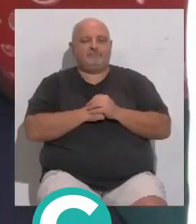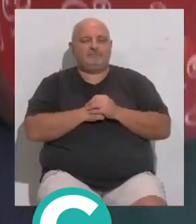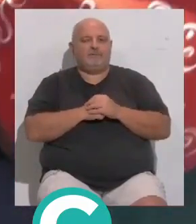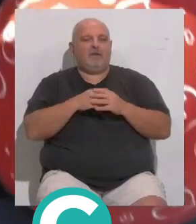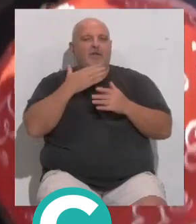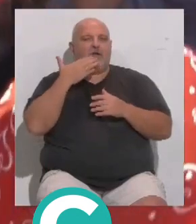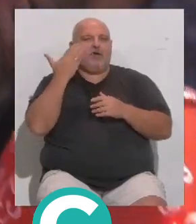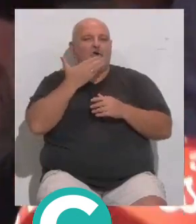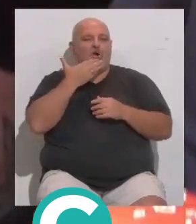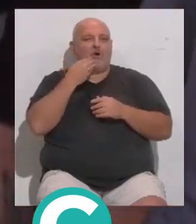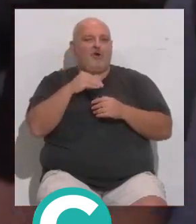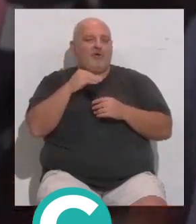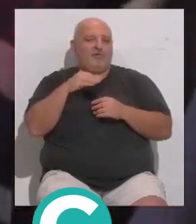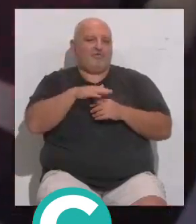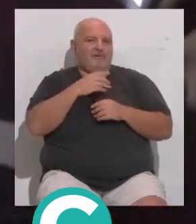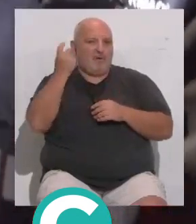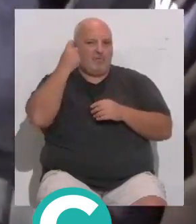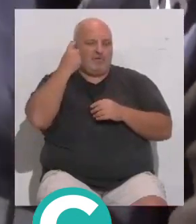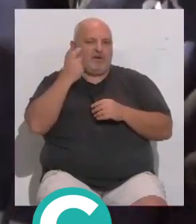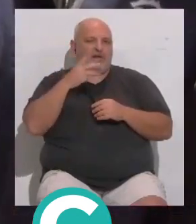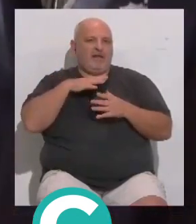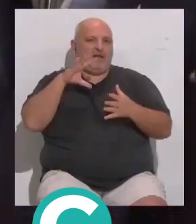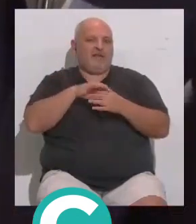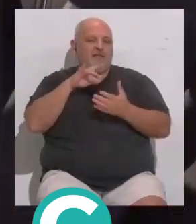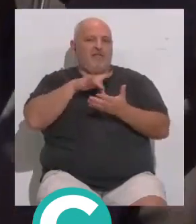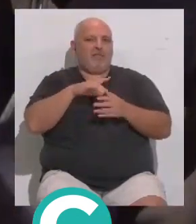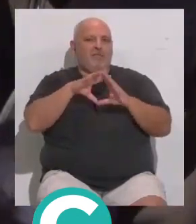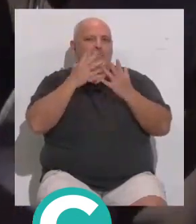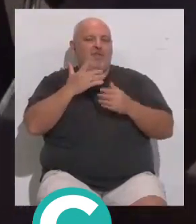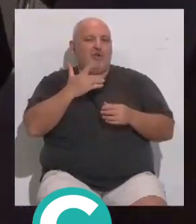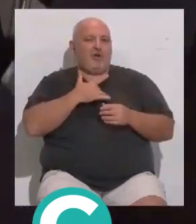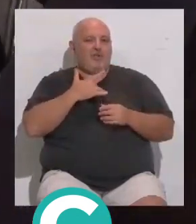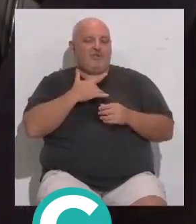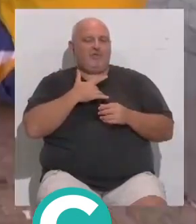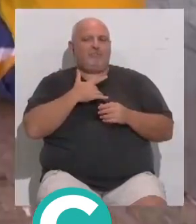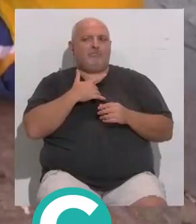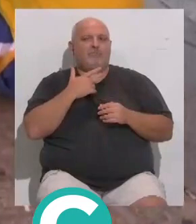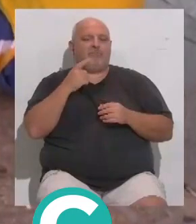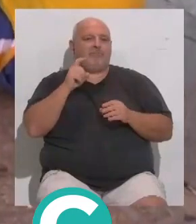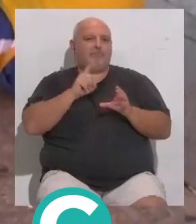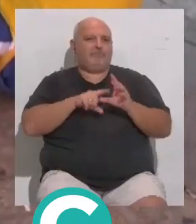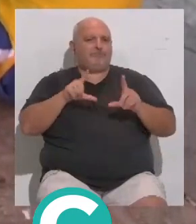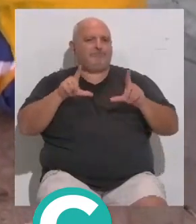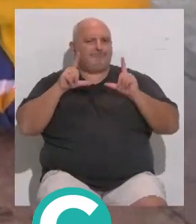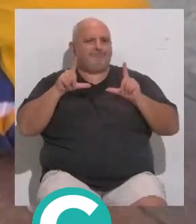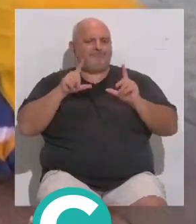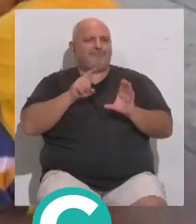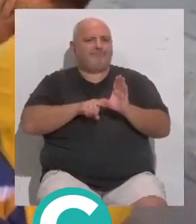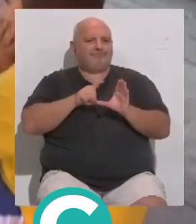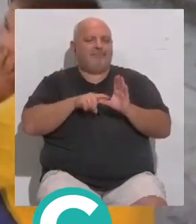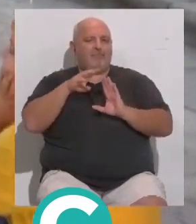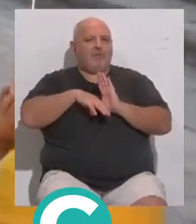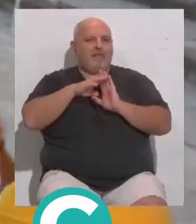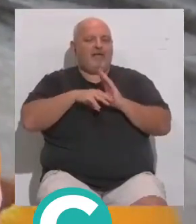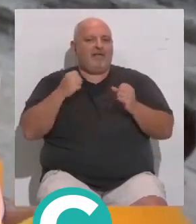Los escolares en el centro de la campaña de este año en torno al Día Mundial del Corazón han sido los protagonistas de la programación de